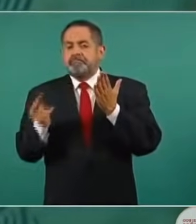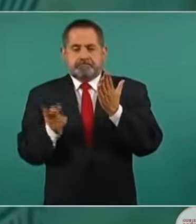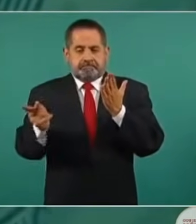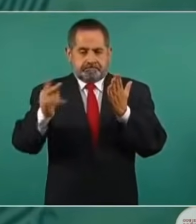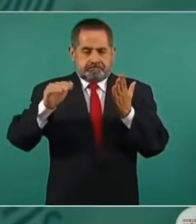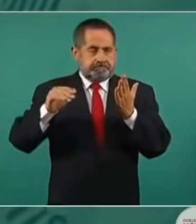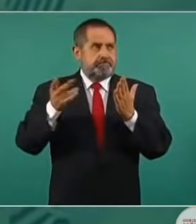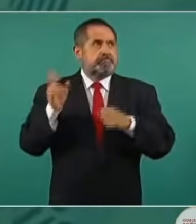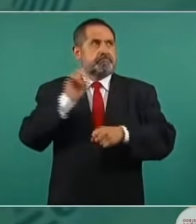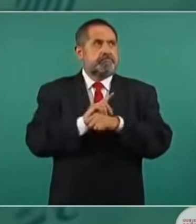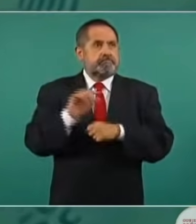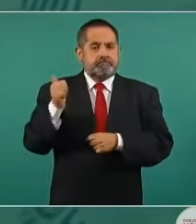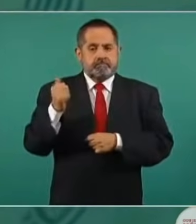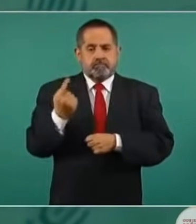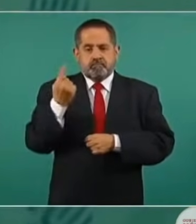1 de agosto.